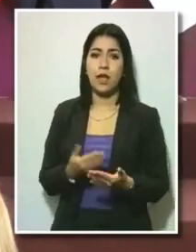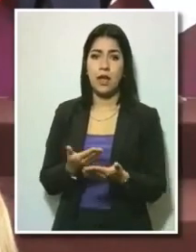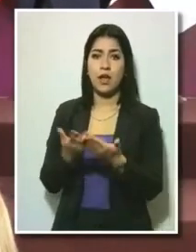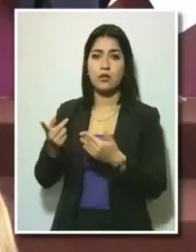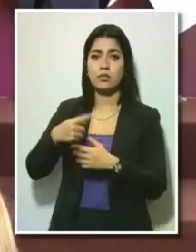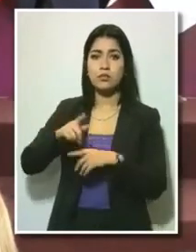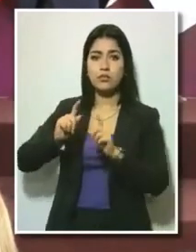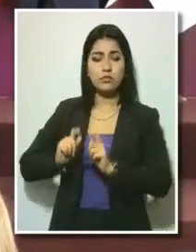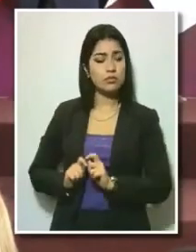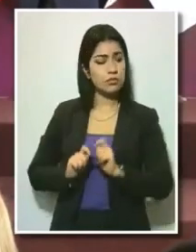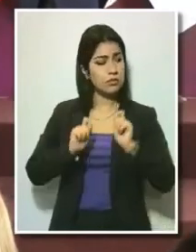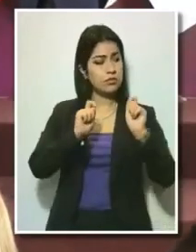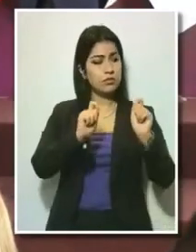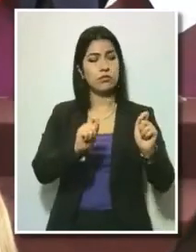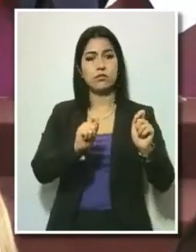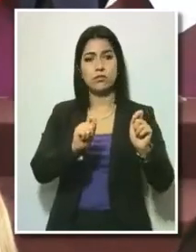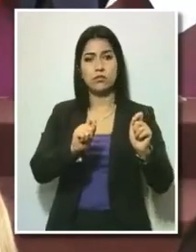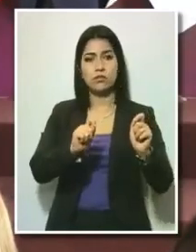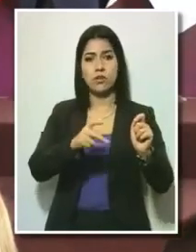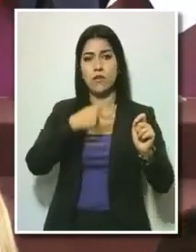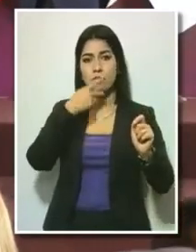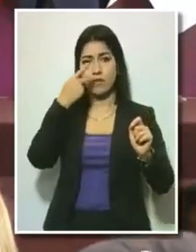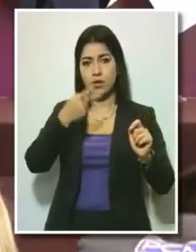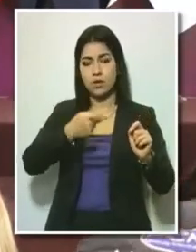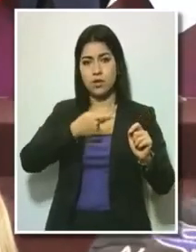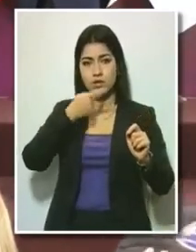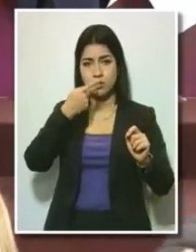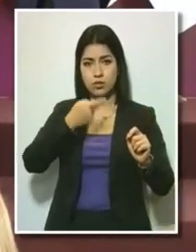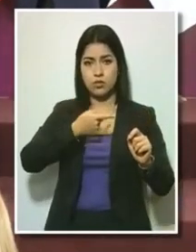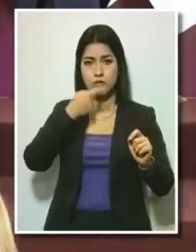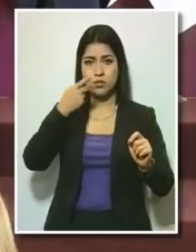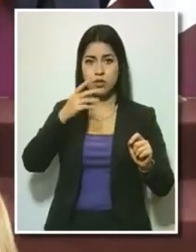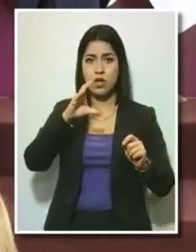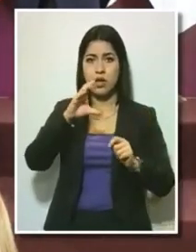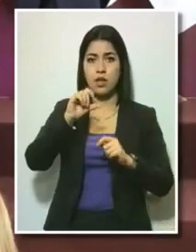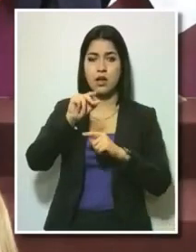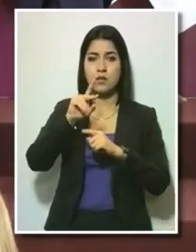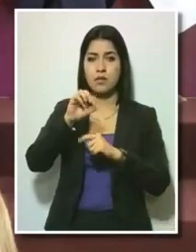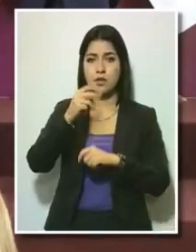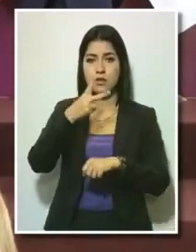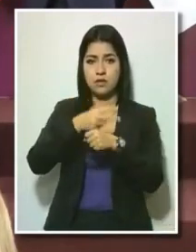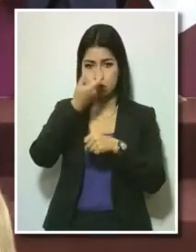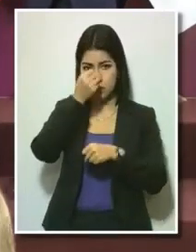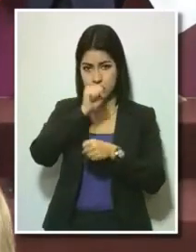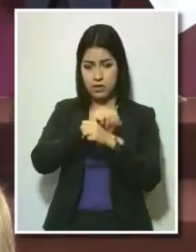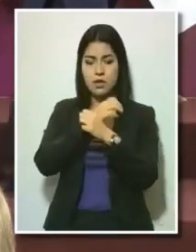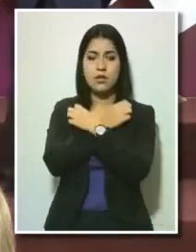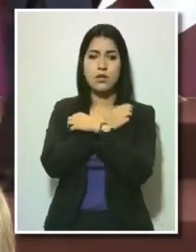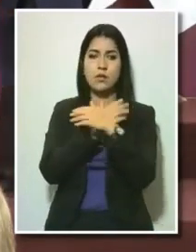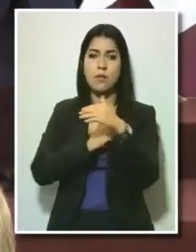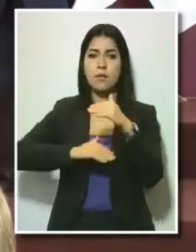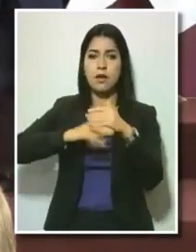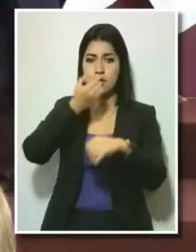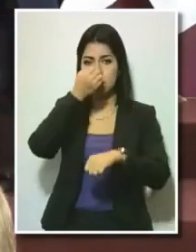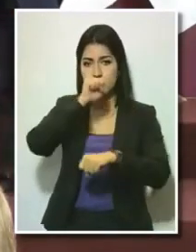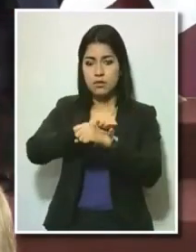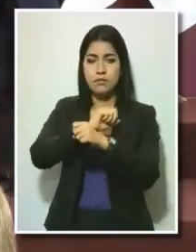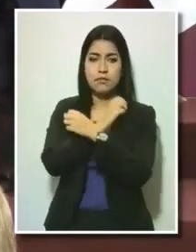Cedemos el uso de la voz a Carmen Escobedo, subsecretaria de Educación Básica de la Secretaría de